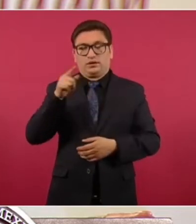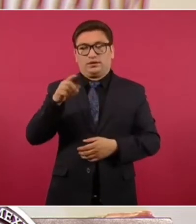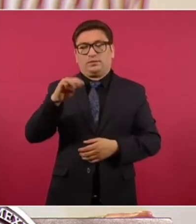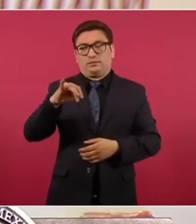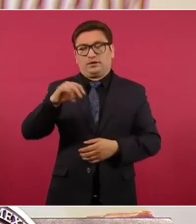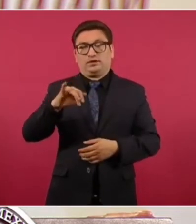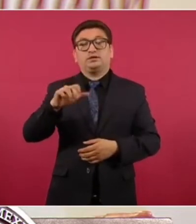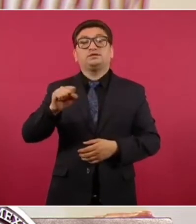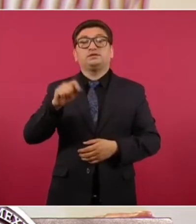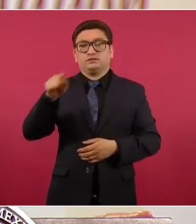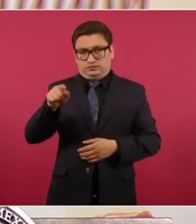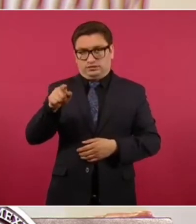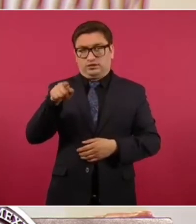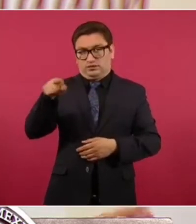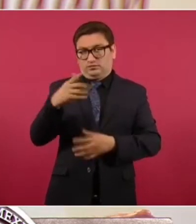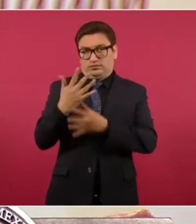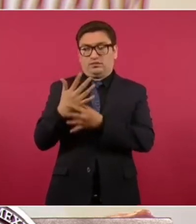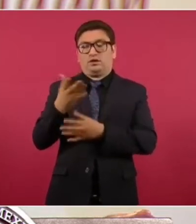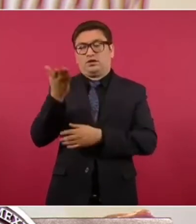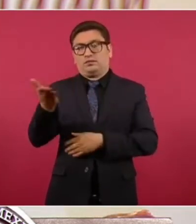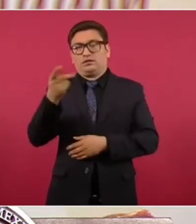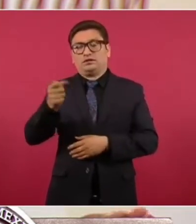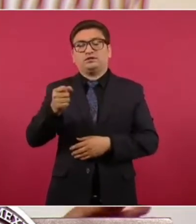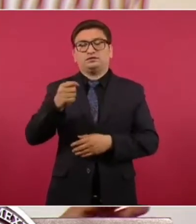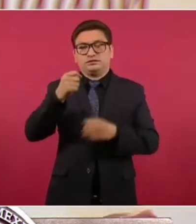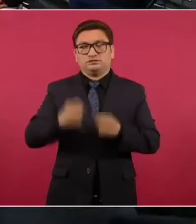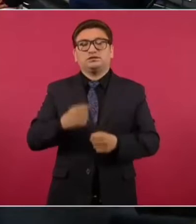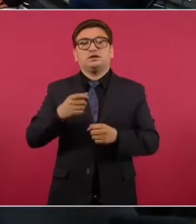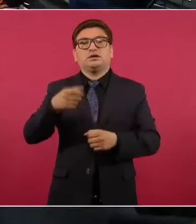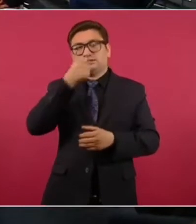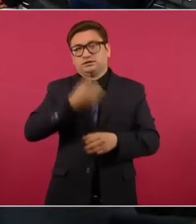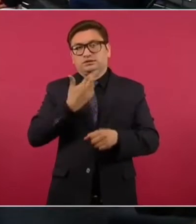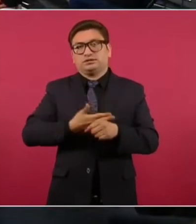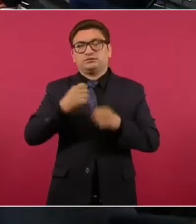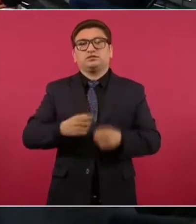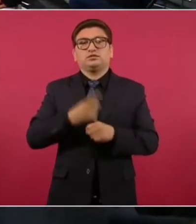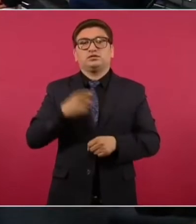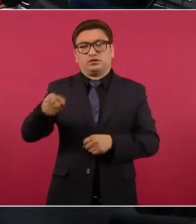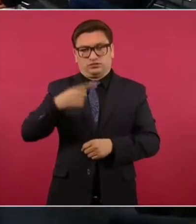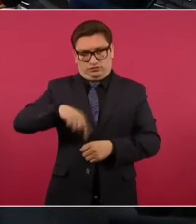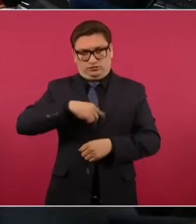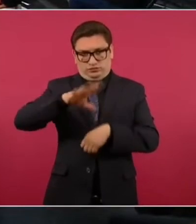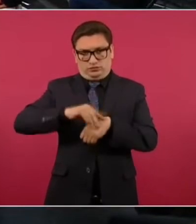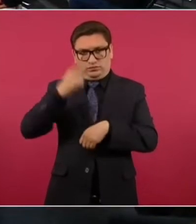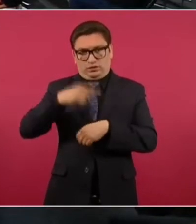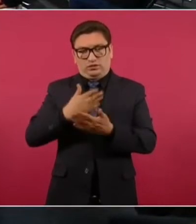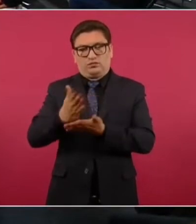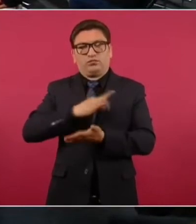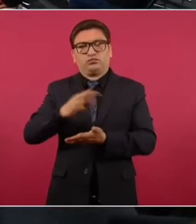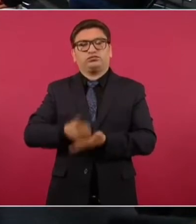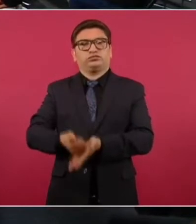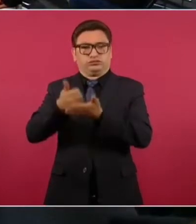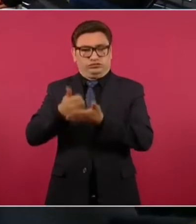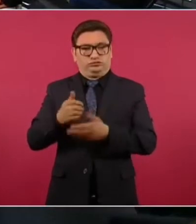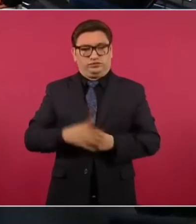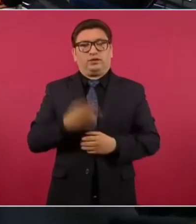coadyuvancia de manera formal a la Secretaría de Seguridad. Esto nos da la personalidad jurídica para poder auxiliarla.